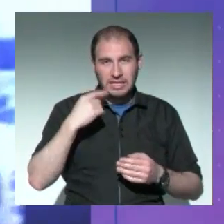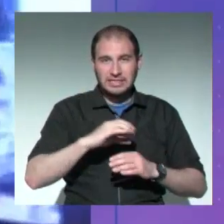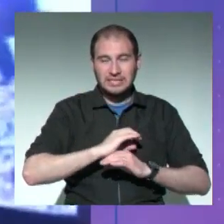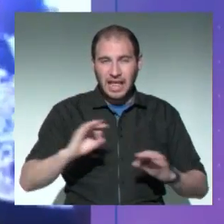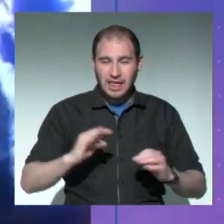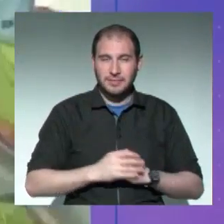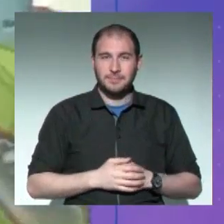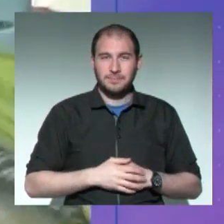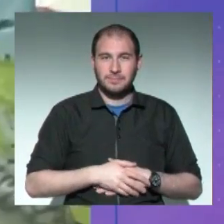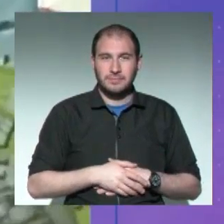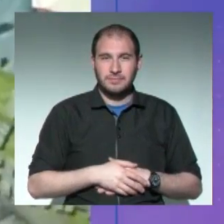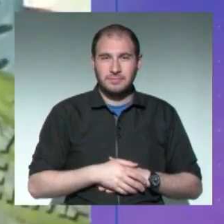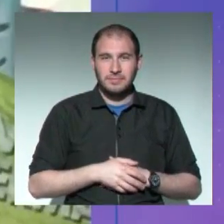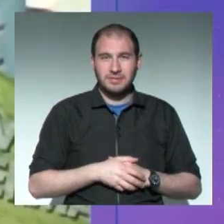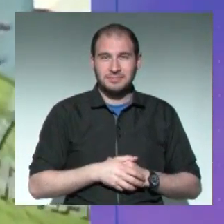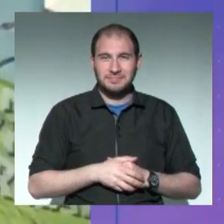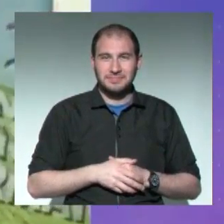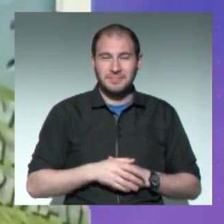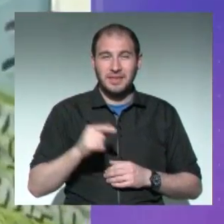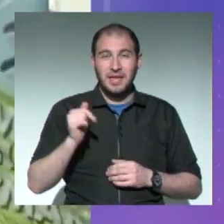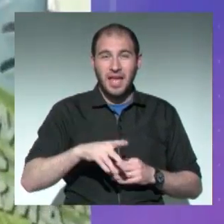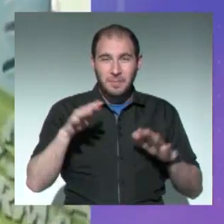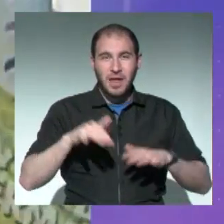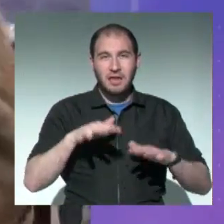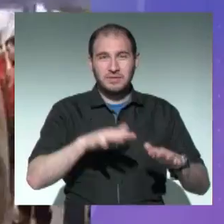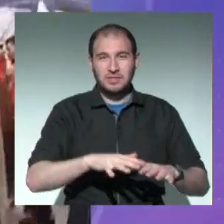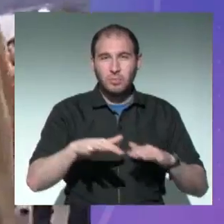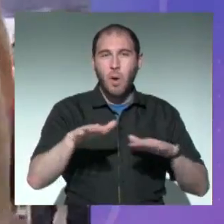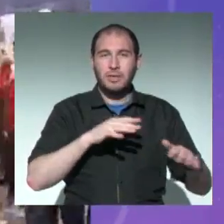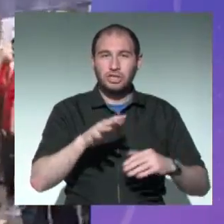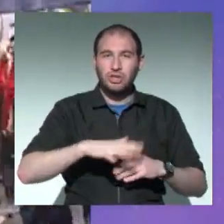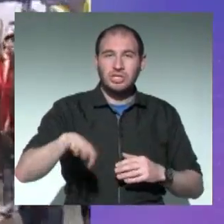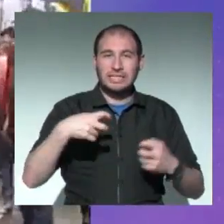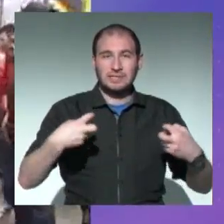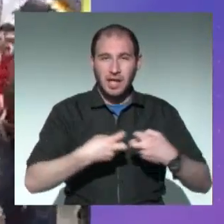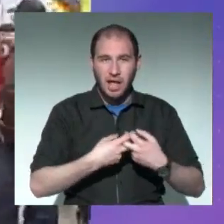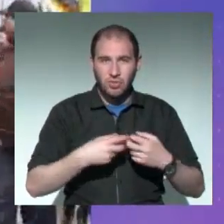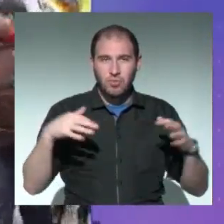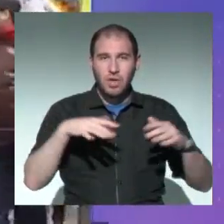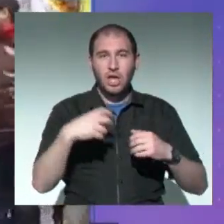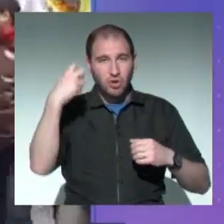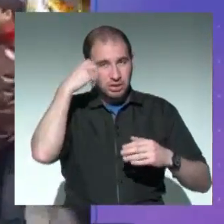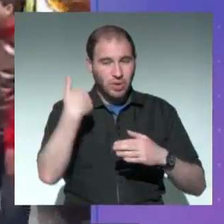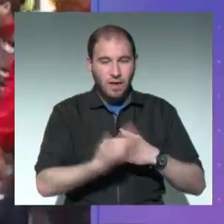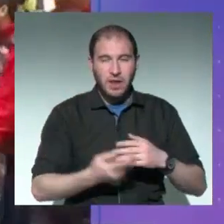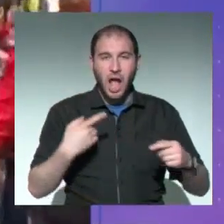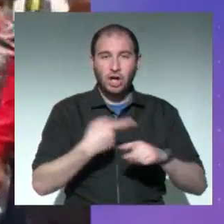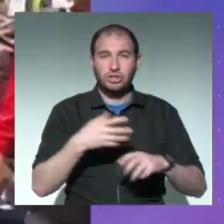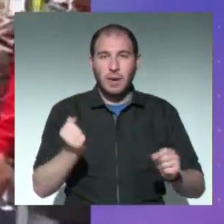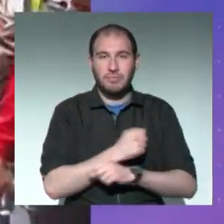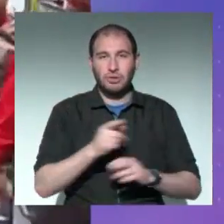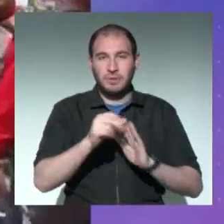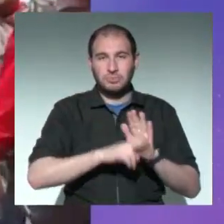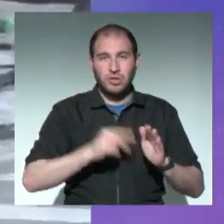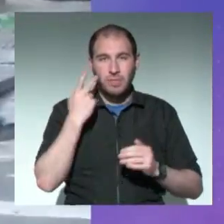cero adquirido con el Fondo Monetario Internacional. Una gran manifestación de movimientos sociales y sindicatos se ha agolpado a las puertas del Congreso contra la aprobación del